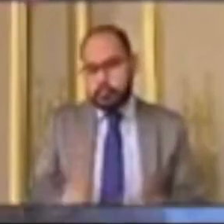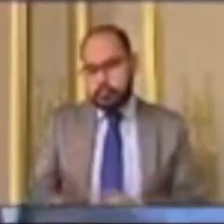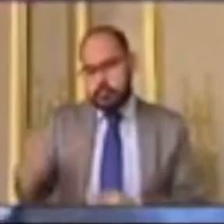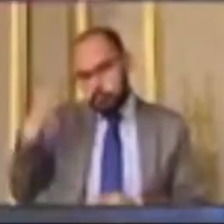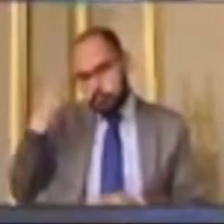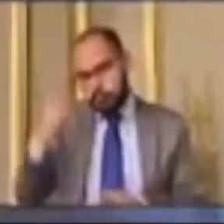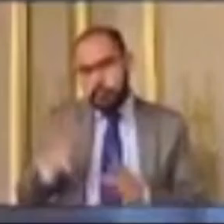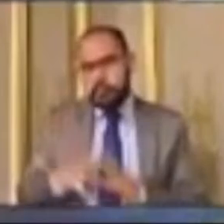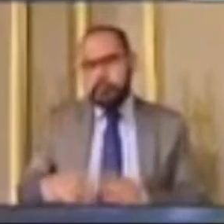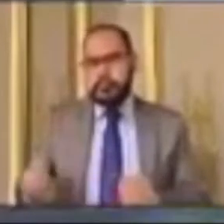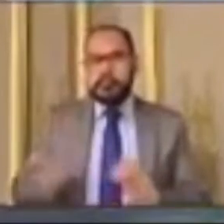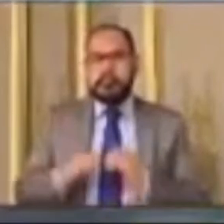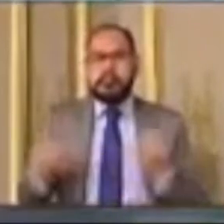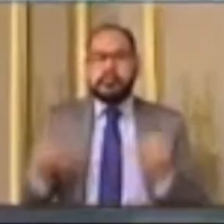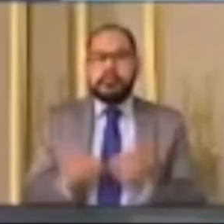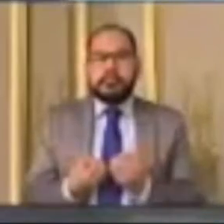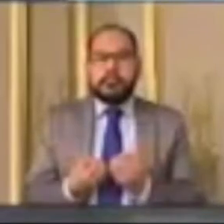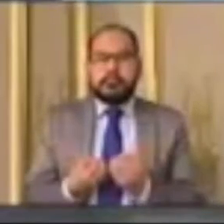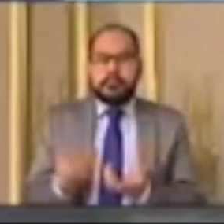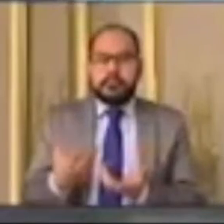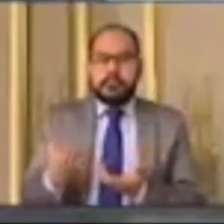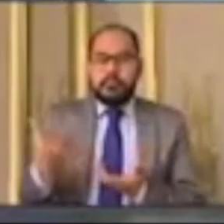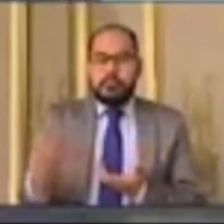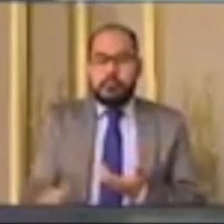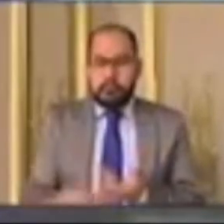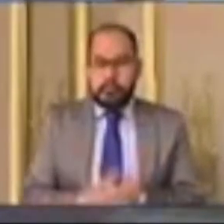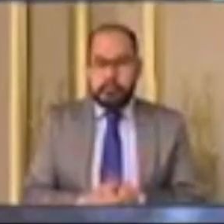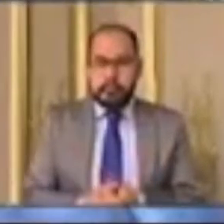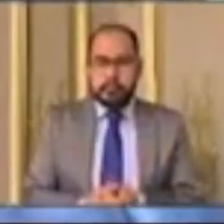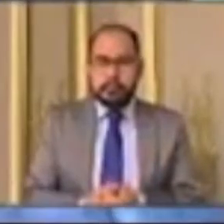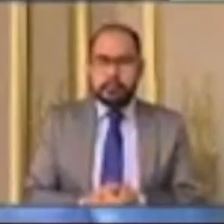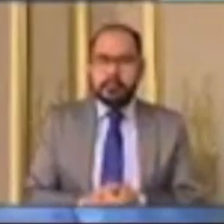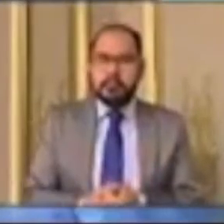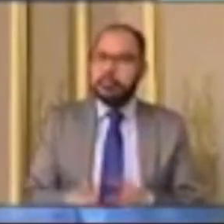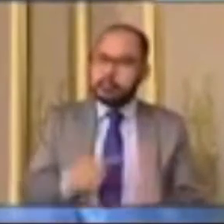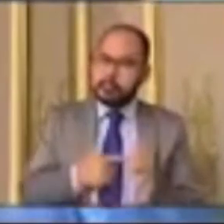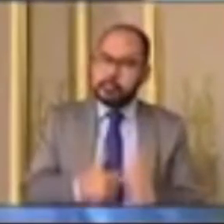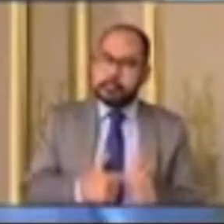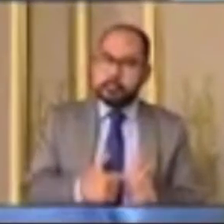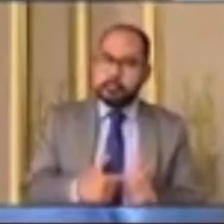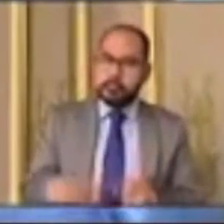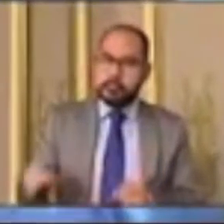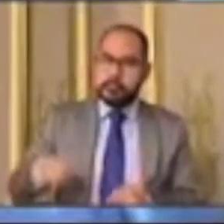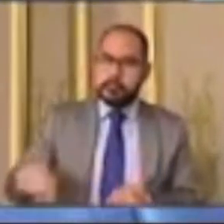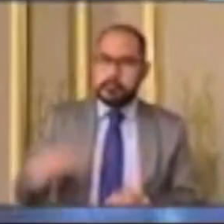para suprimir estos órganos desconcentrados. Es decir, seguirán siendo pueblos